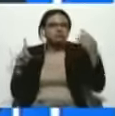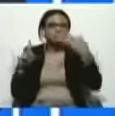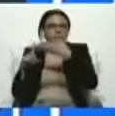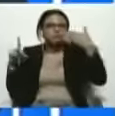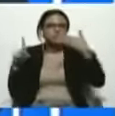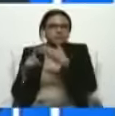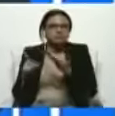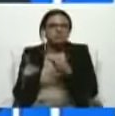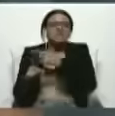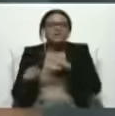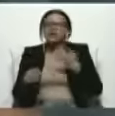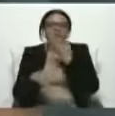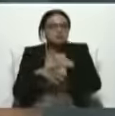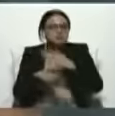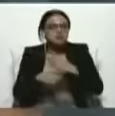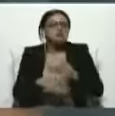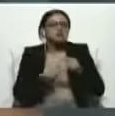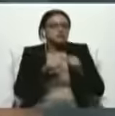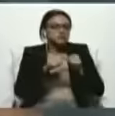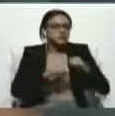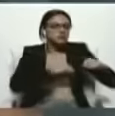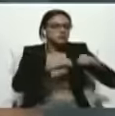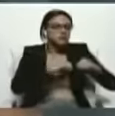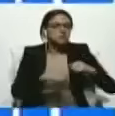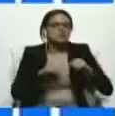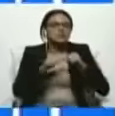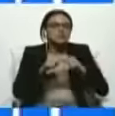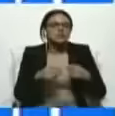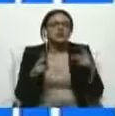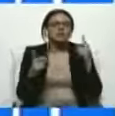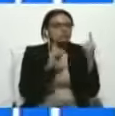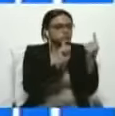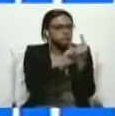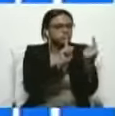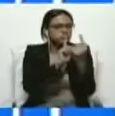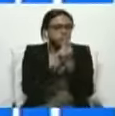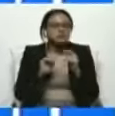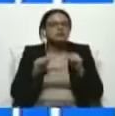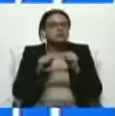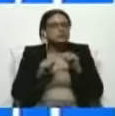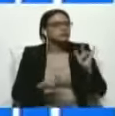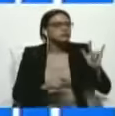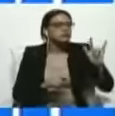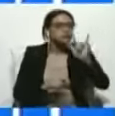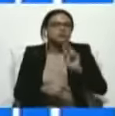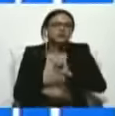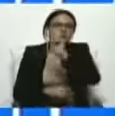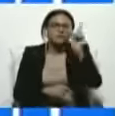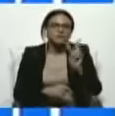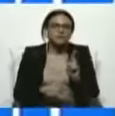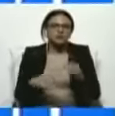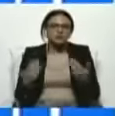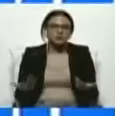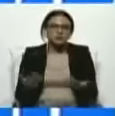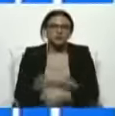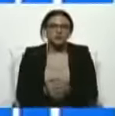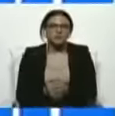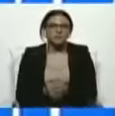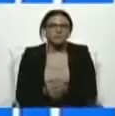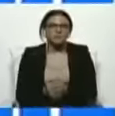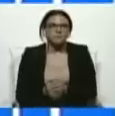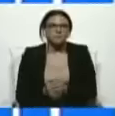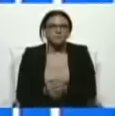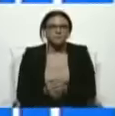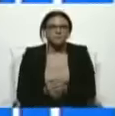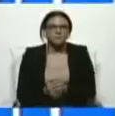de reencuentro, de amor de Maduro con su pueblo. ¿Y sabes